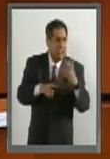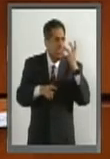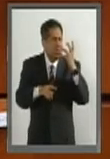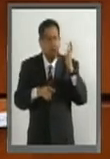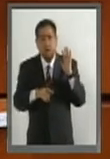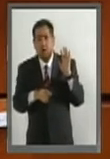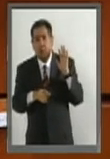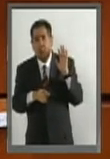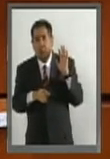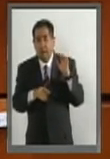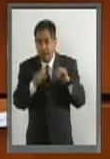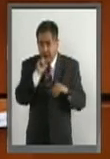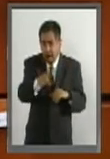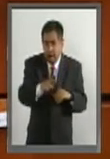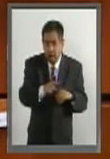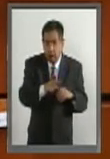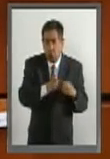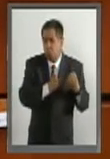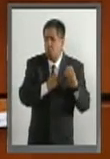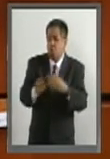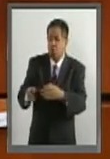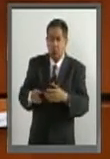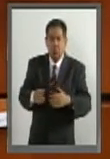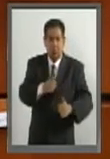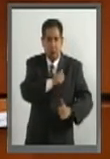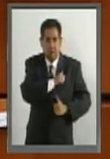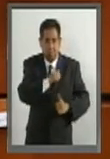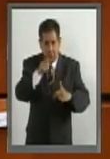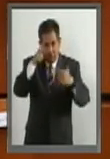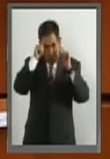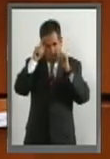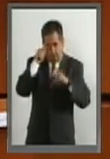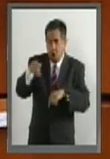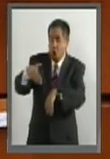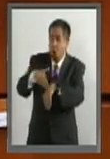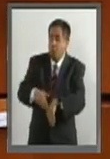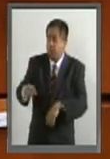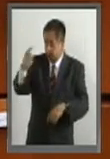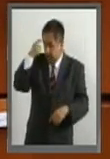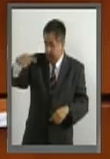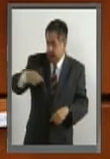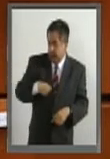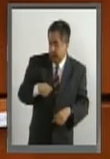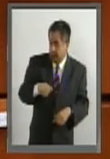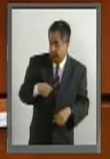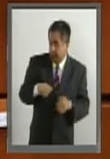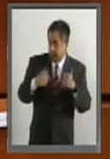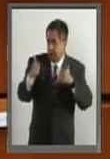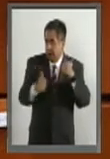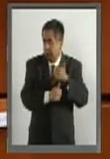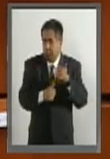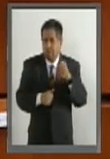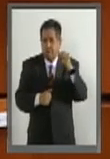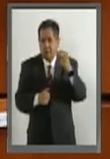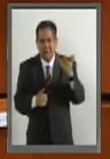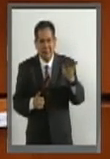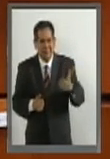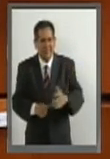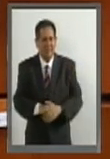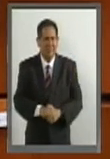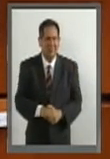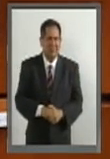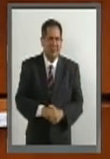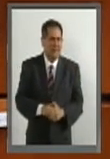tengan además el regalito del Ejército y la Marina vinculados al Comando Norte.